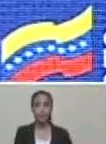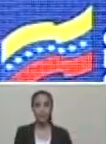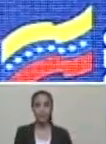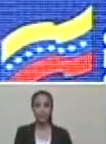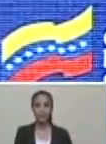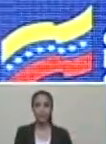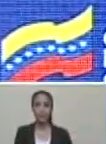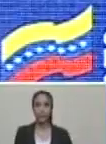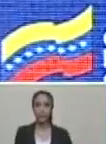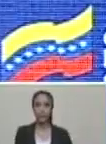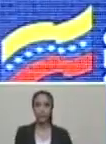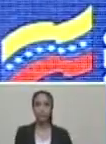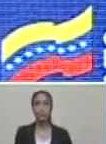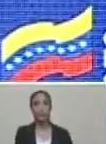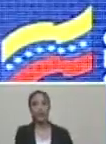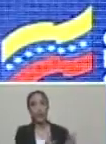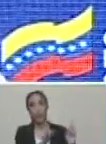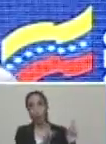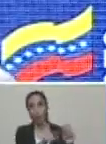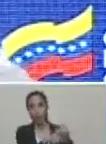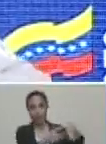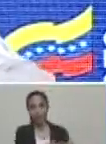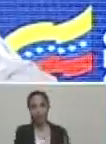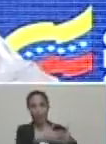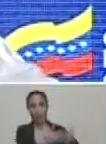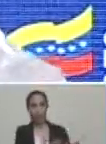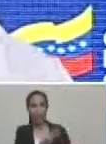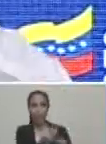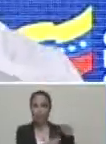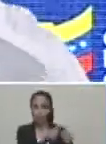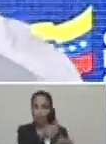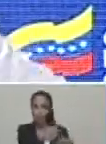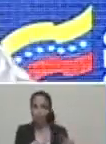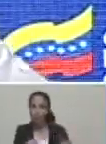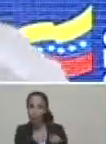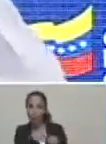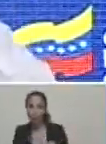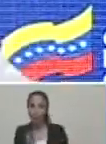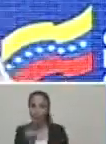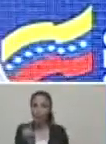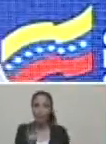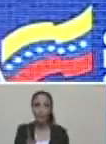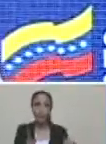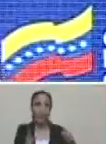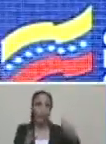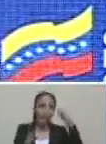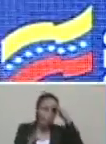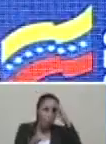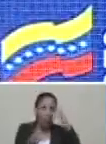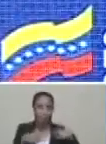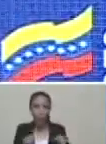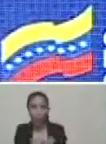gobernante e hiciera algo parecido a lo que hacemos Cuba y Venezuela con Barrio Adentro.